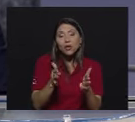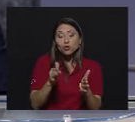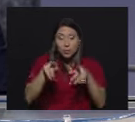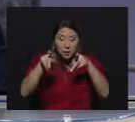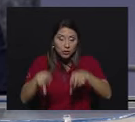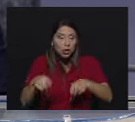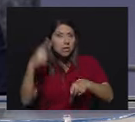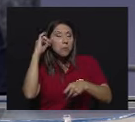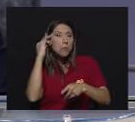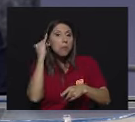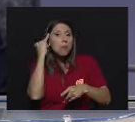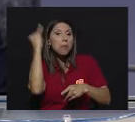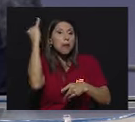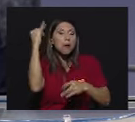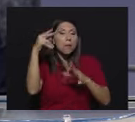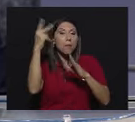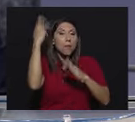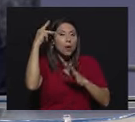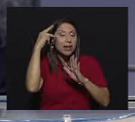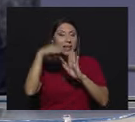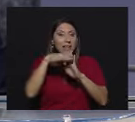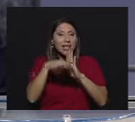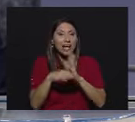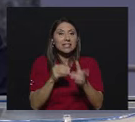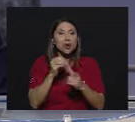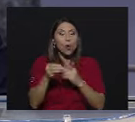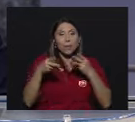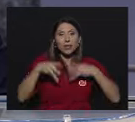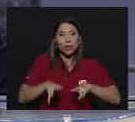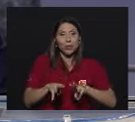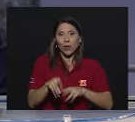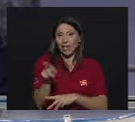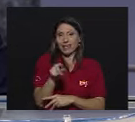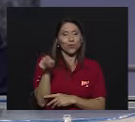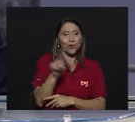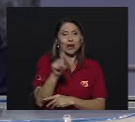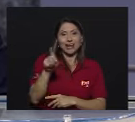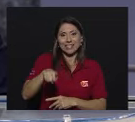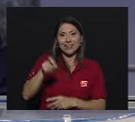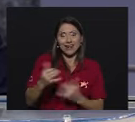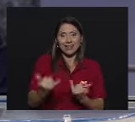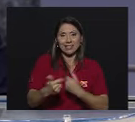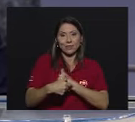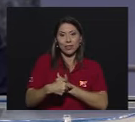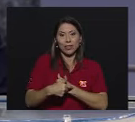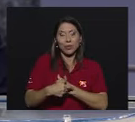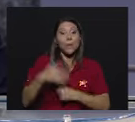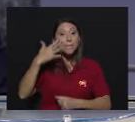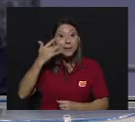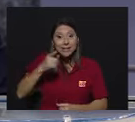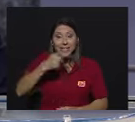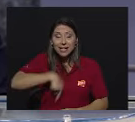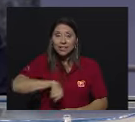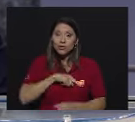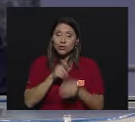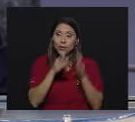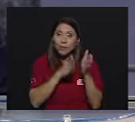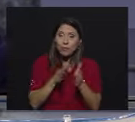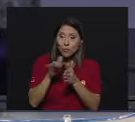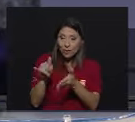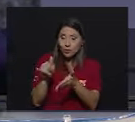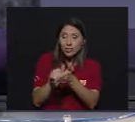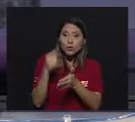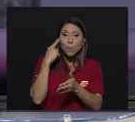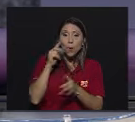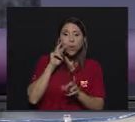políticas, ejecutores de metodologías, y eso no es lo que se requiere en este momento, que en muchos casos es lo que pareciera que estamos formando